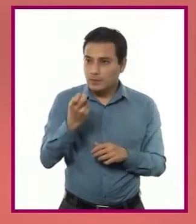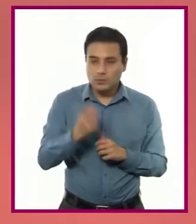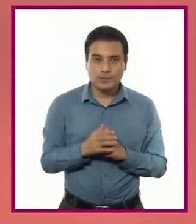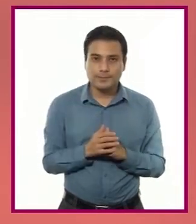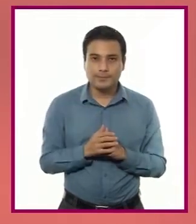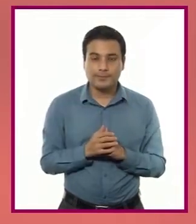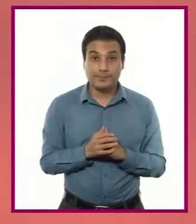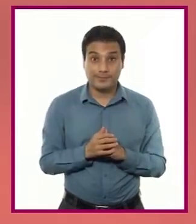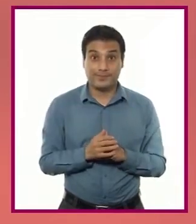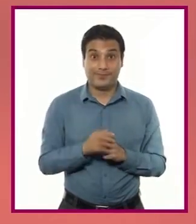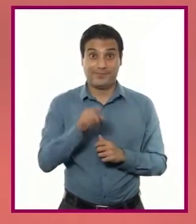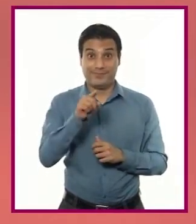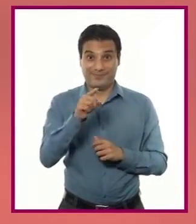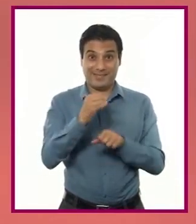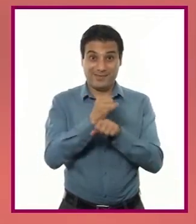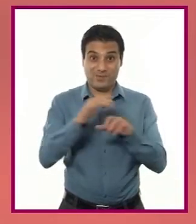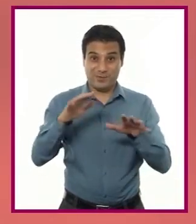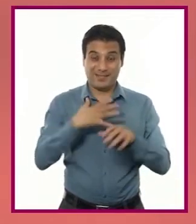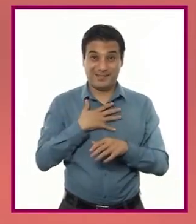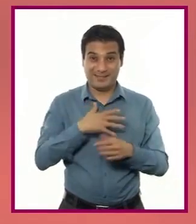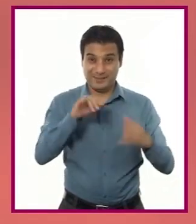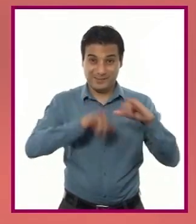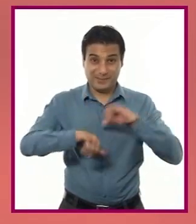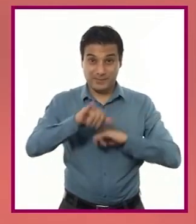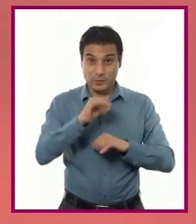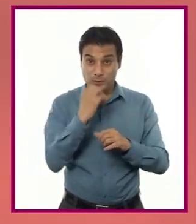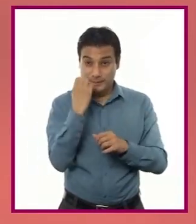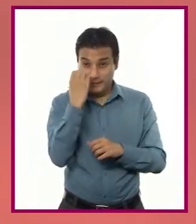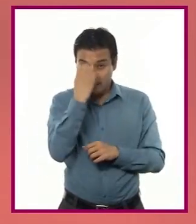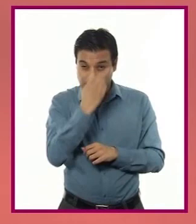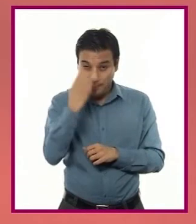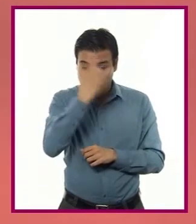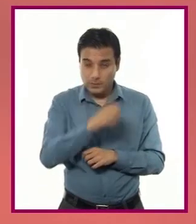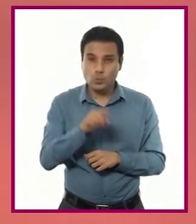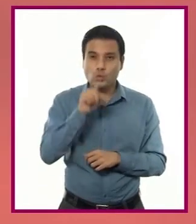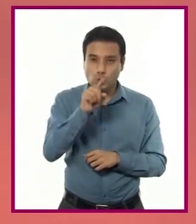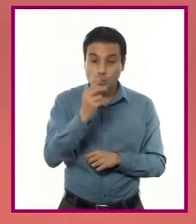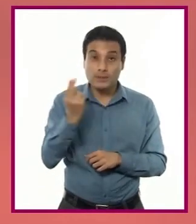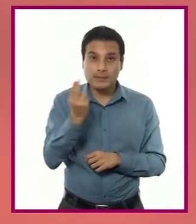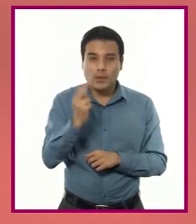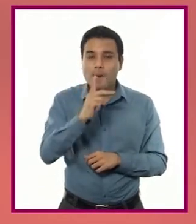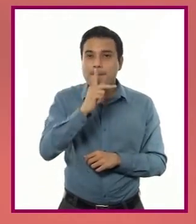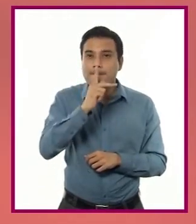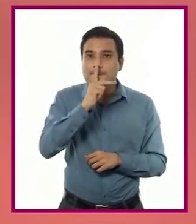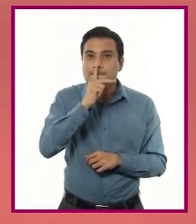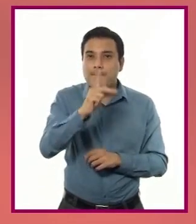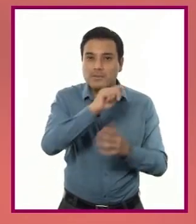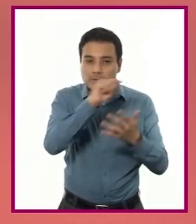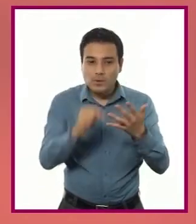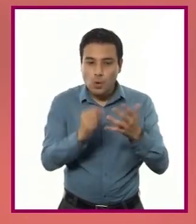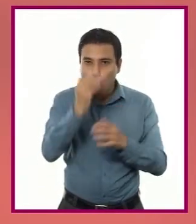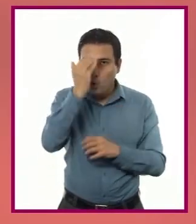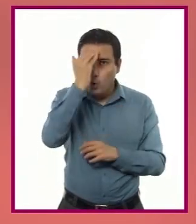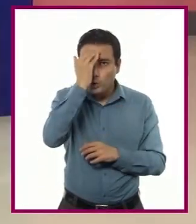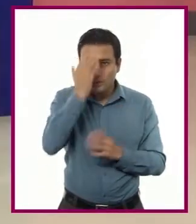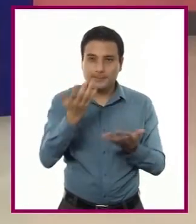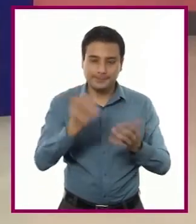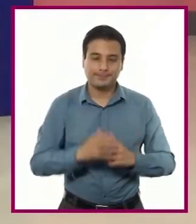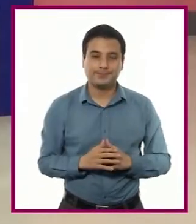al revisar un informe de experimento científico, debemos identificarlas, pues nos serán indicando el